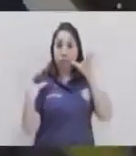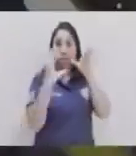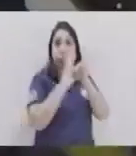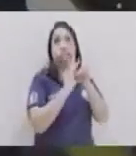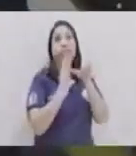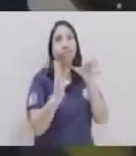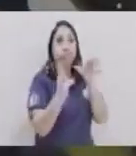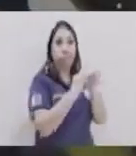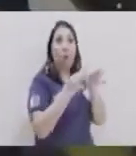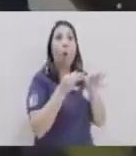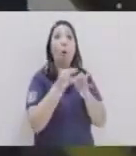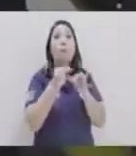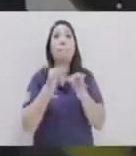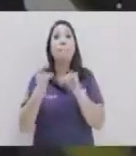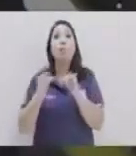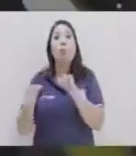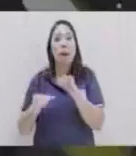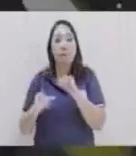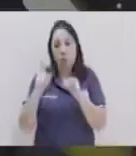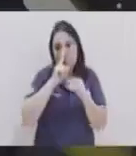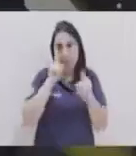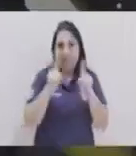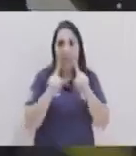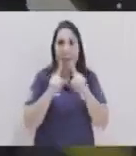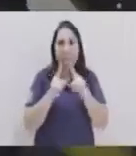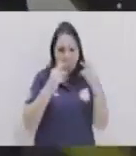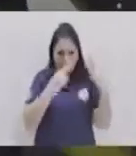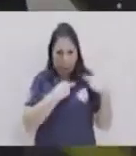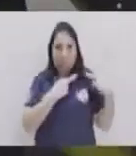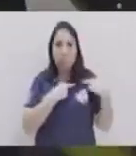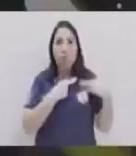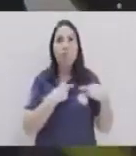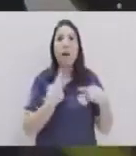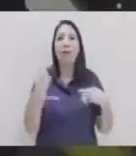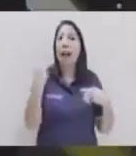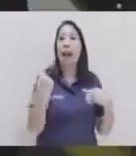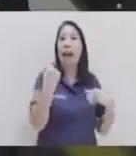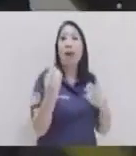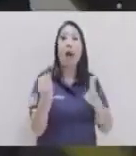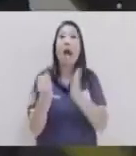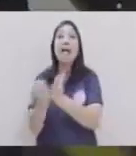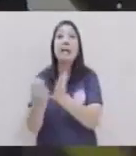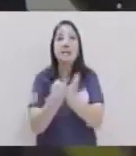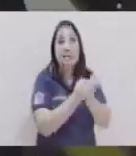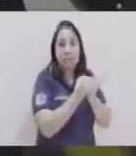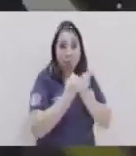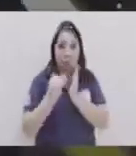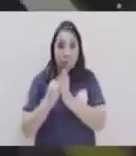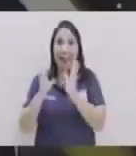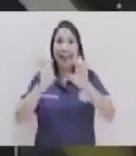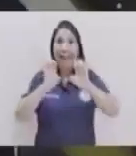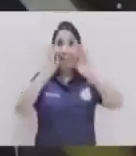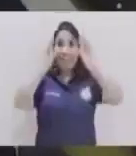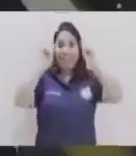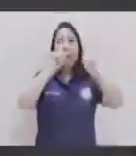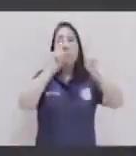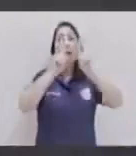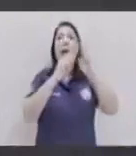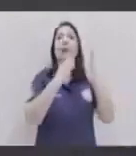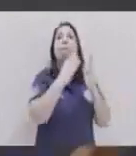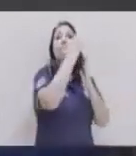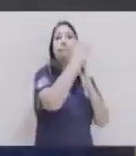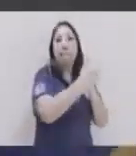ha hecho decretos a nivel del ministerio en el cual cada una de las instituciones educativas tiene su propio